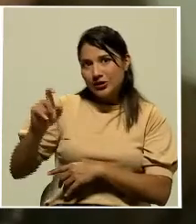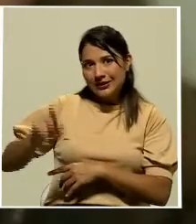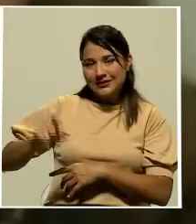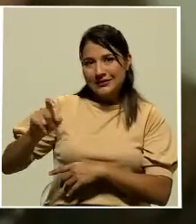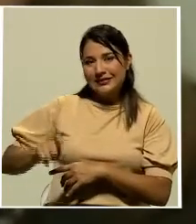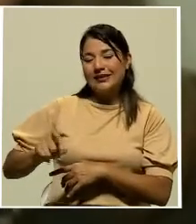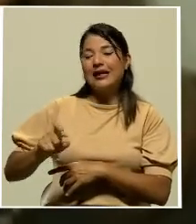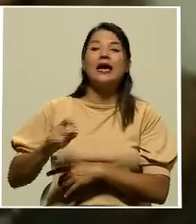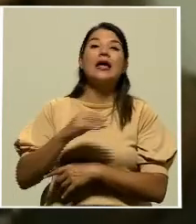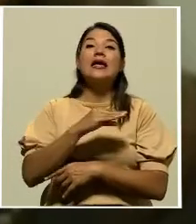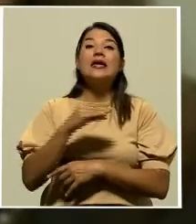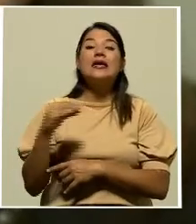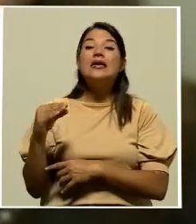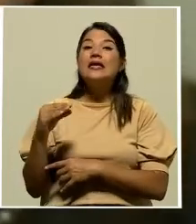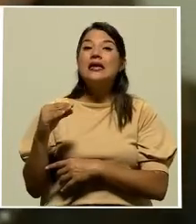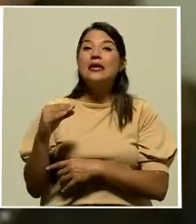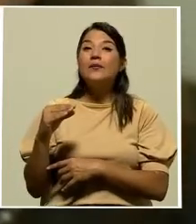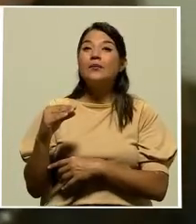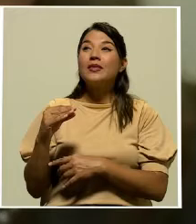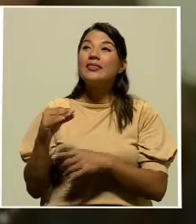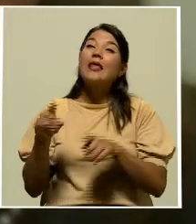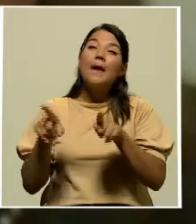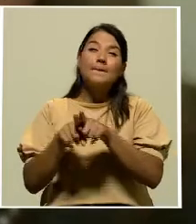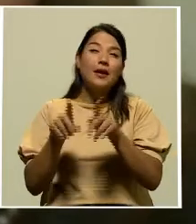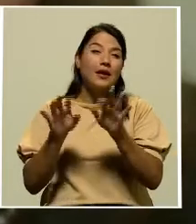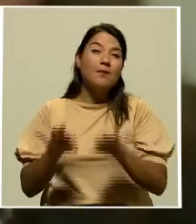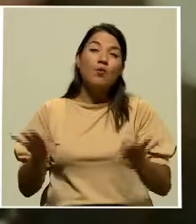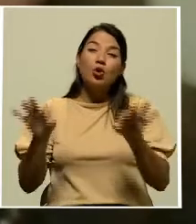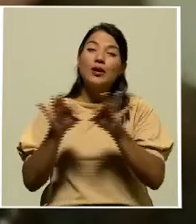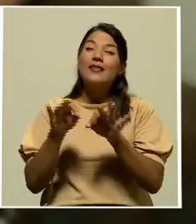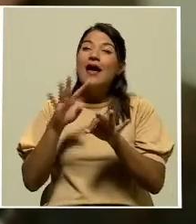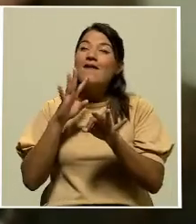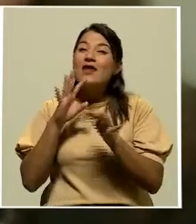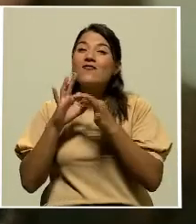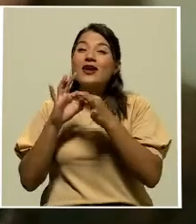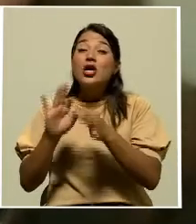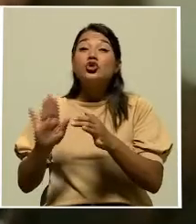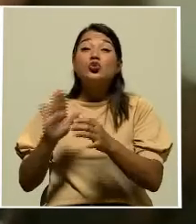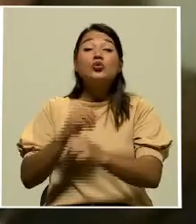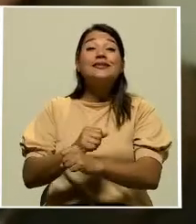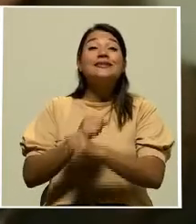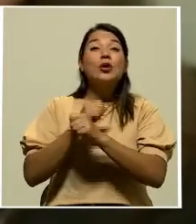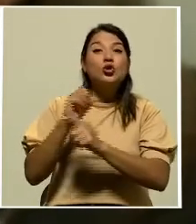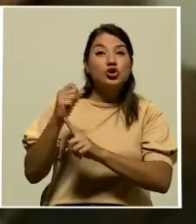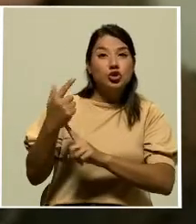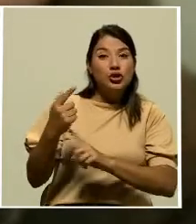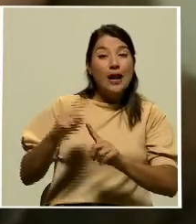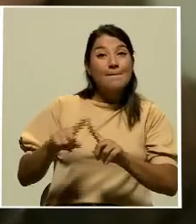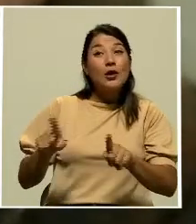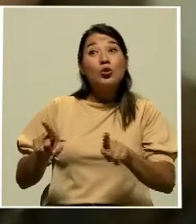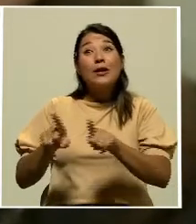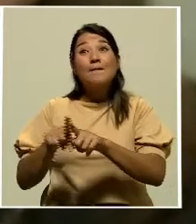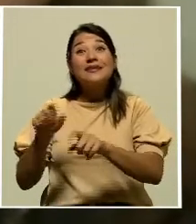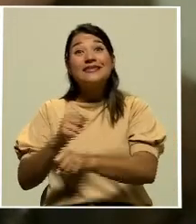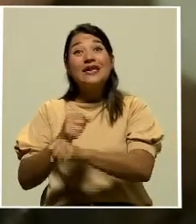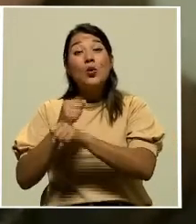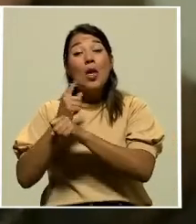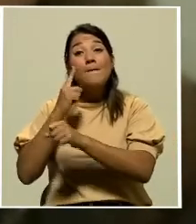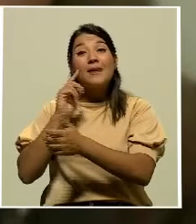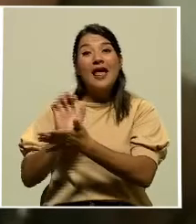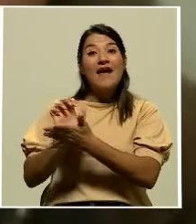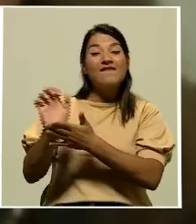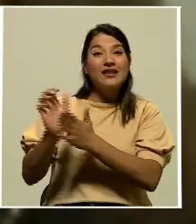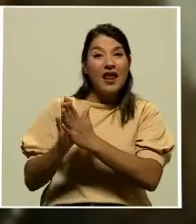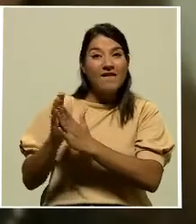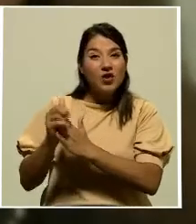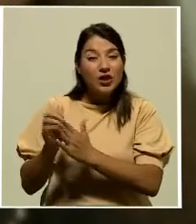falar em sua seguridade social, mas também sua seguridade contra abuso, ¿no? Los abusos, la